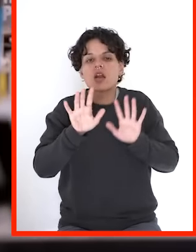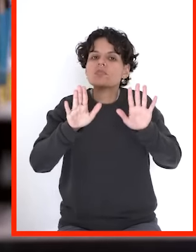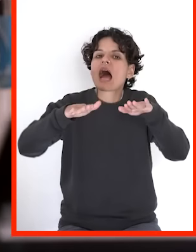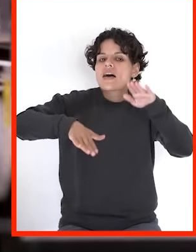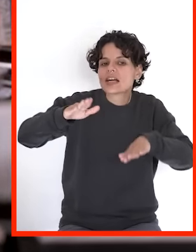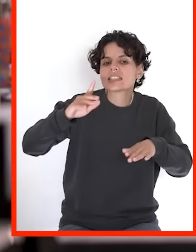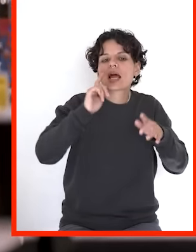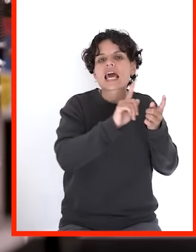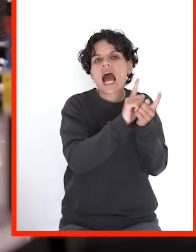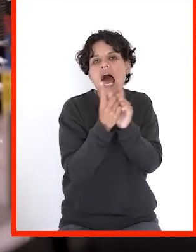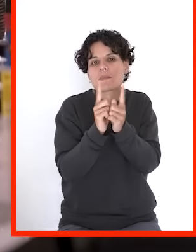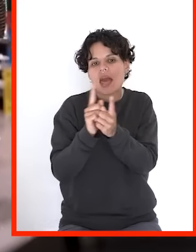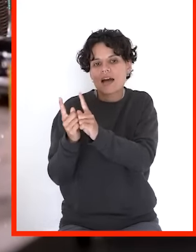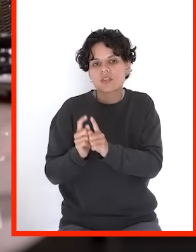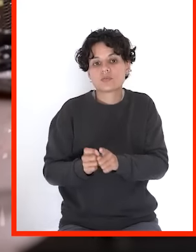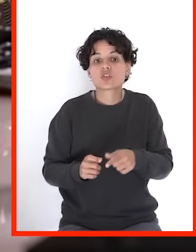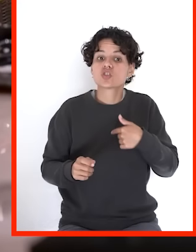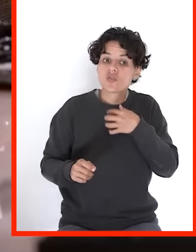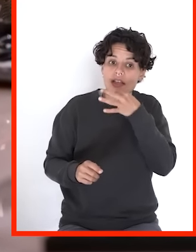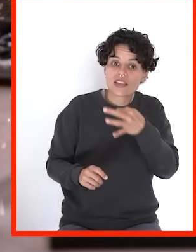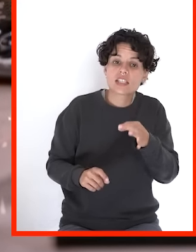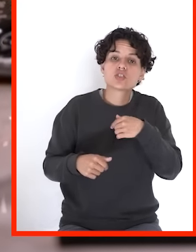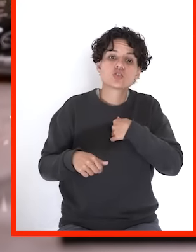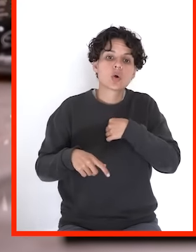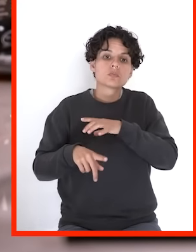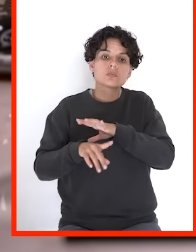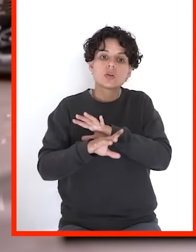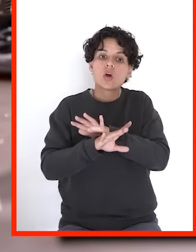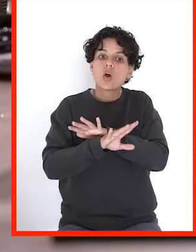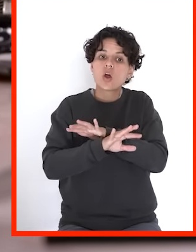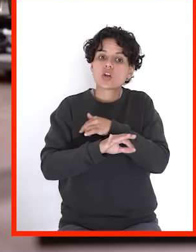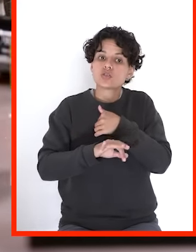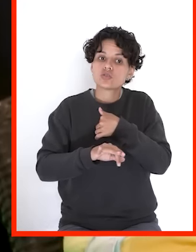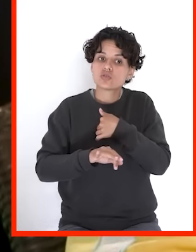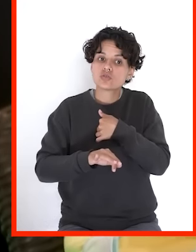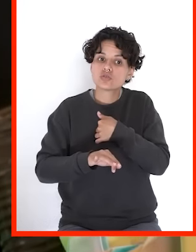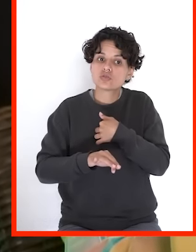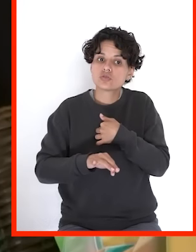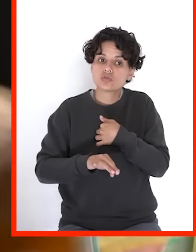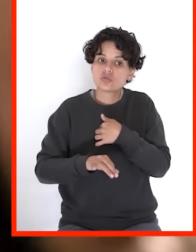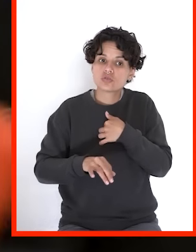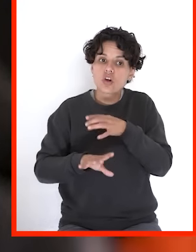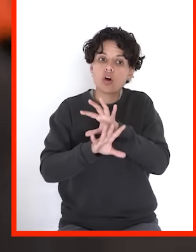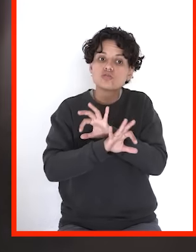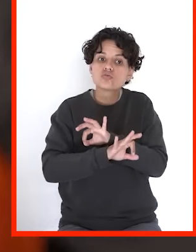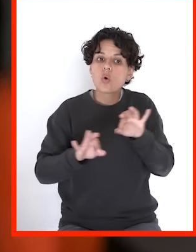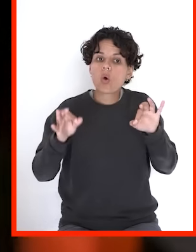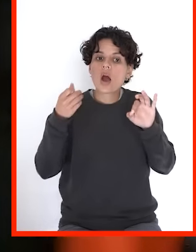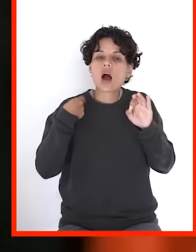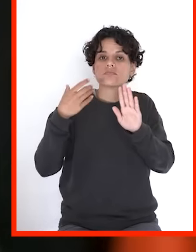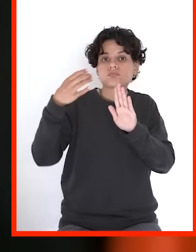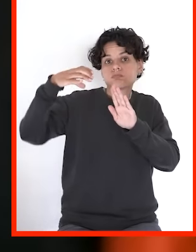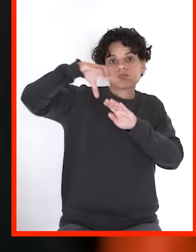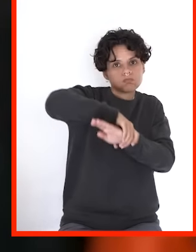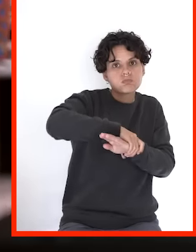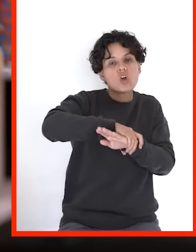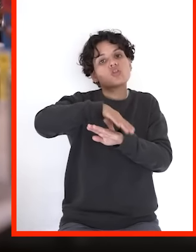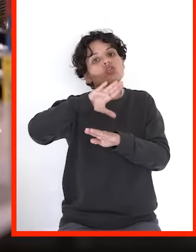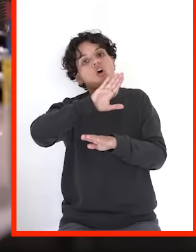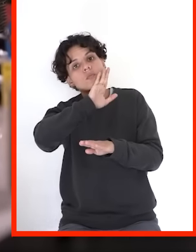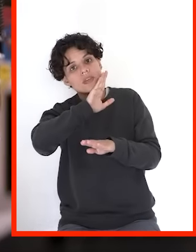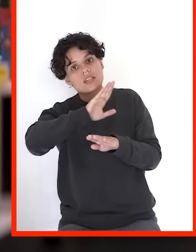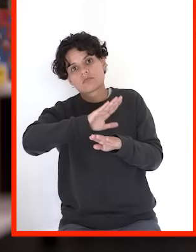Hay temporada. Qué buena respuesta. Mira, lo único que te voy a decir es que yo no dormí con zapatillas. ¿Cómo? Al principio. Yo no he tenido que dormir con zapatillas, uno sí. No, es que sabéis